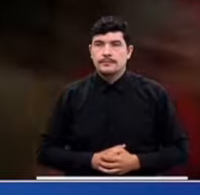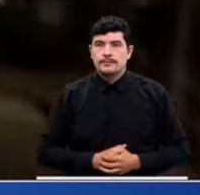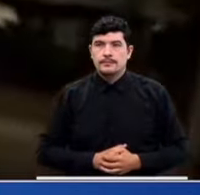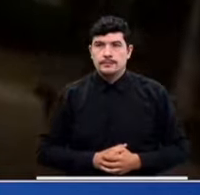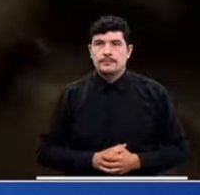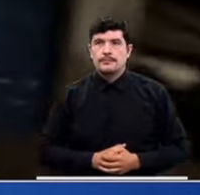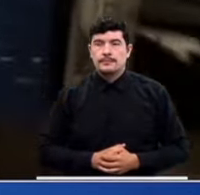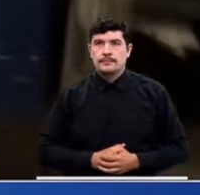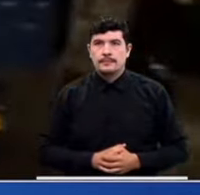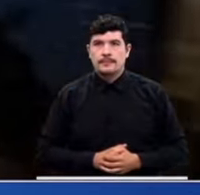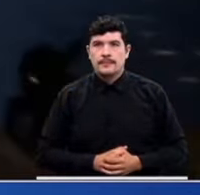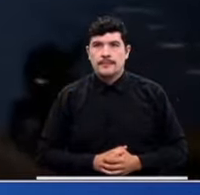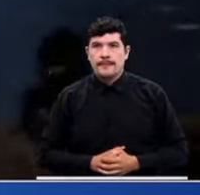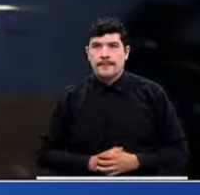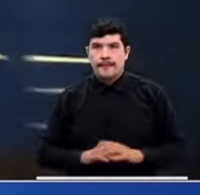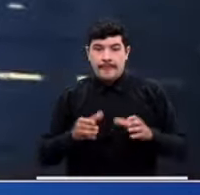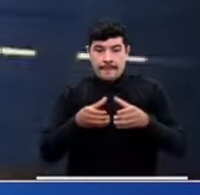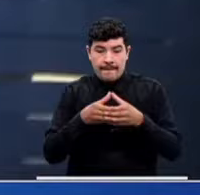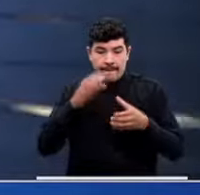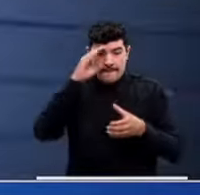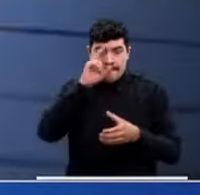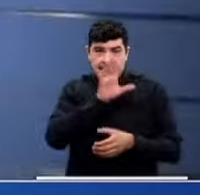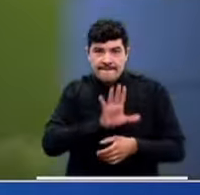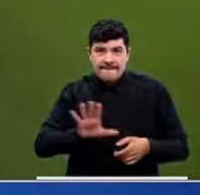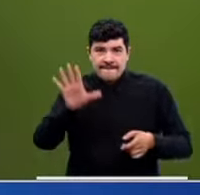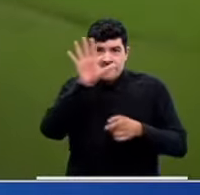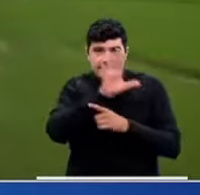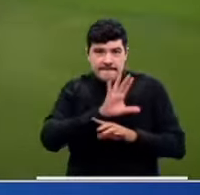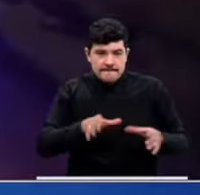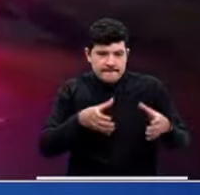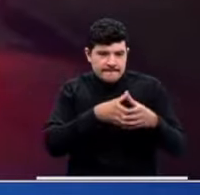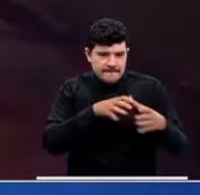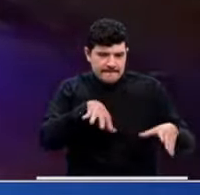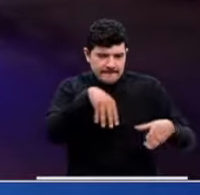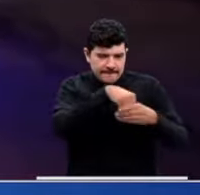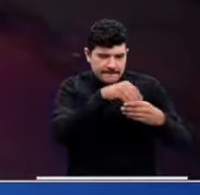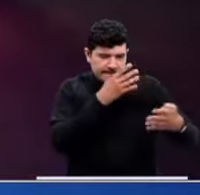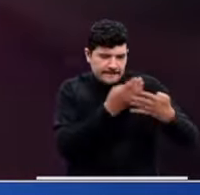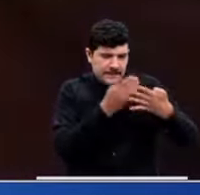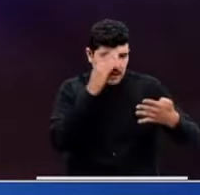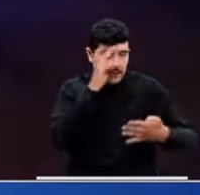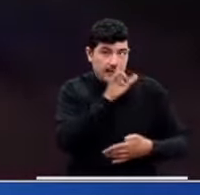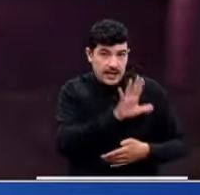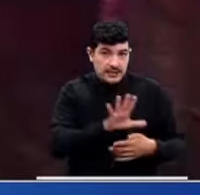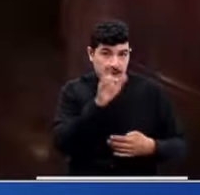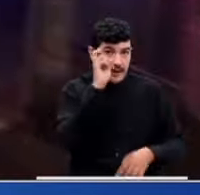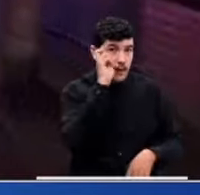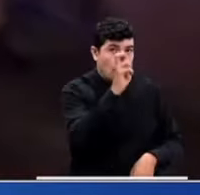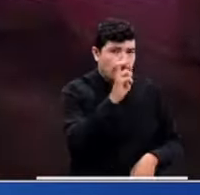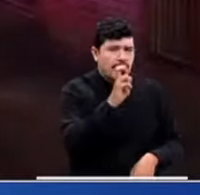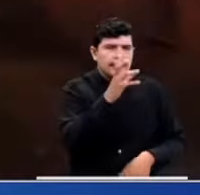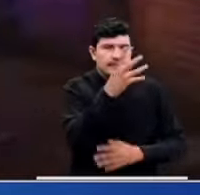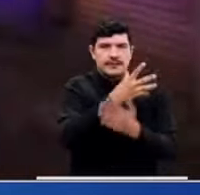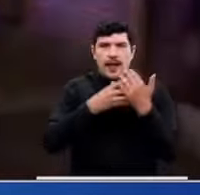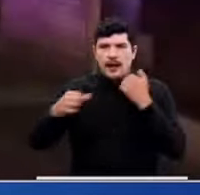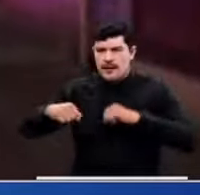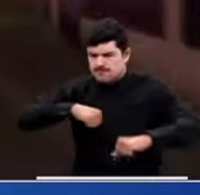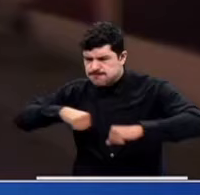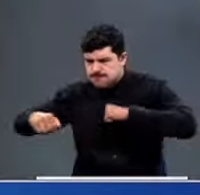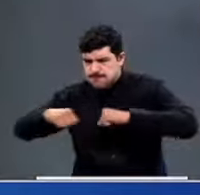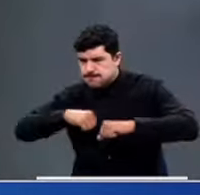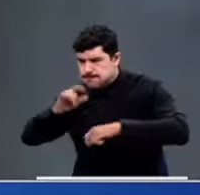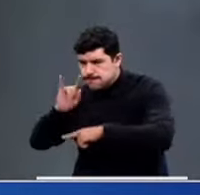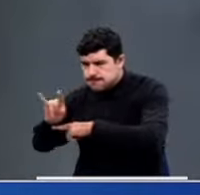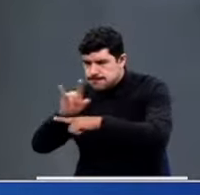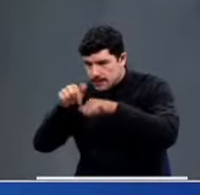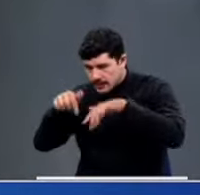Así es como los efectivos de la policía de la Estación Norte actúan noche tras noche en las calles de este sector